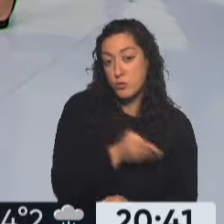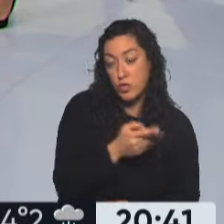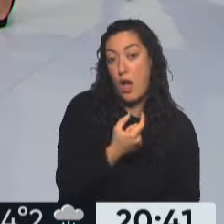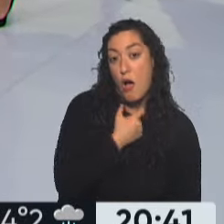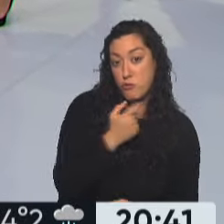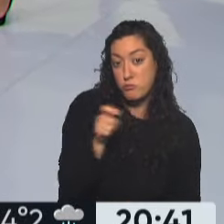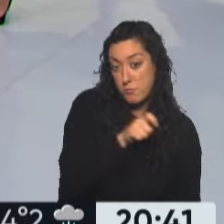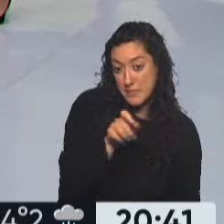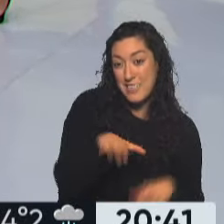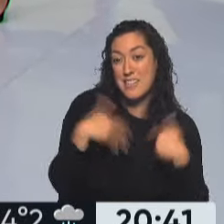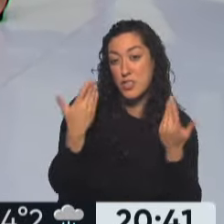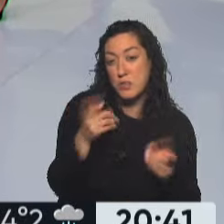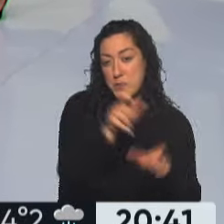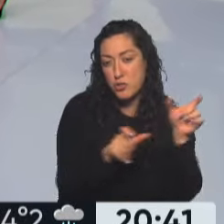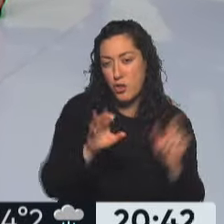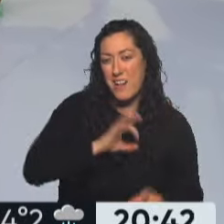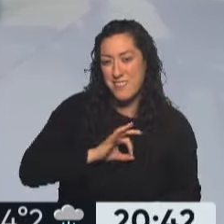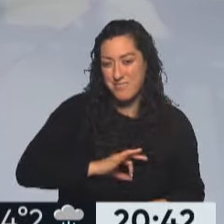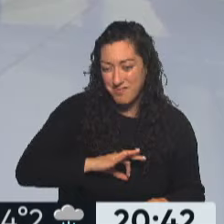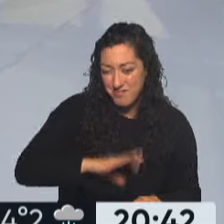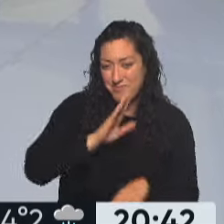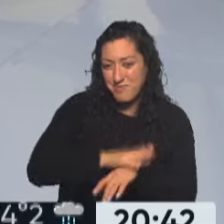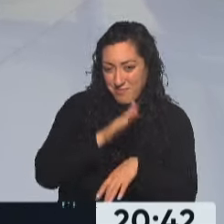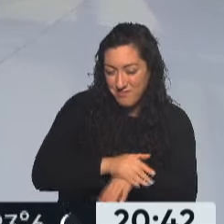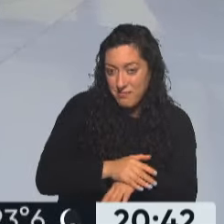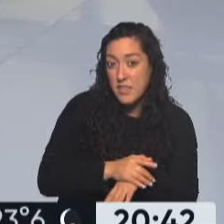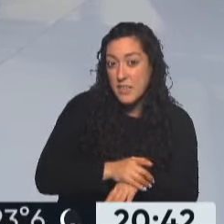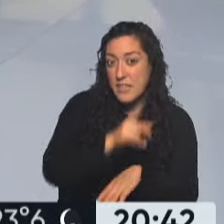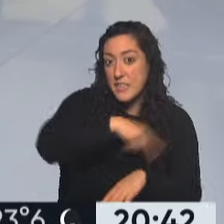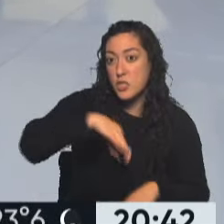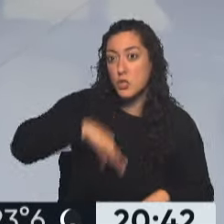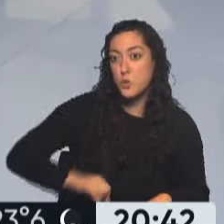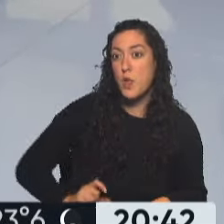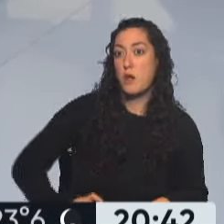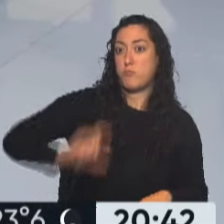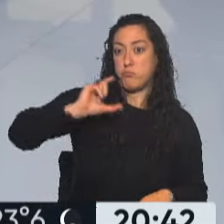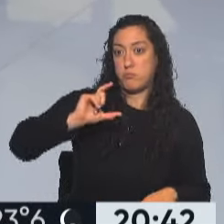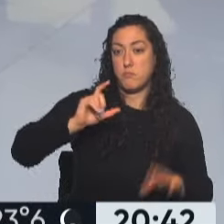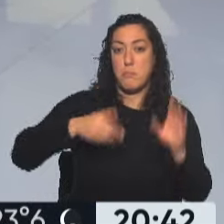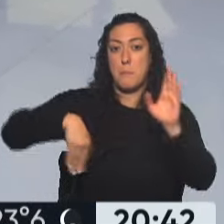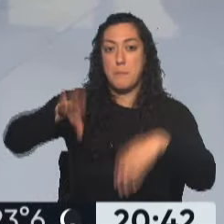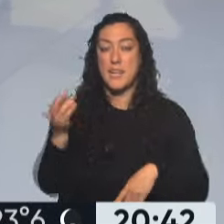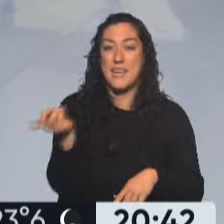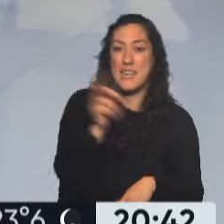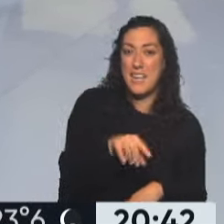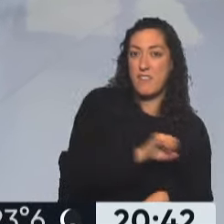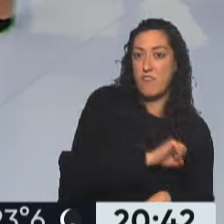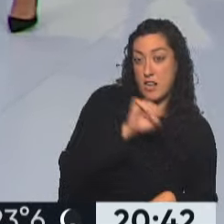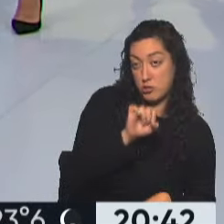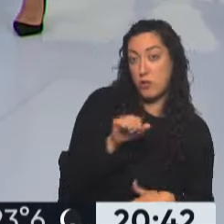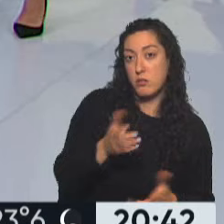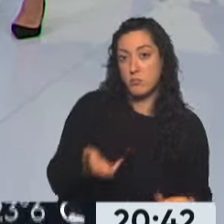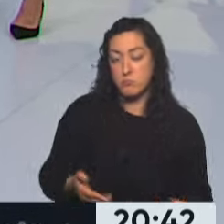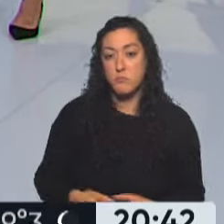agosto. Esto quiere decir que los encargados de edificios lograron posicionar sus salarios por encima de la inflación. Le están ganando